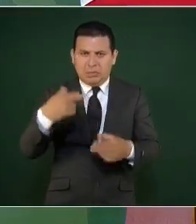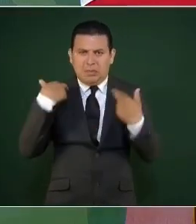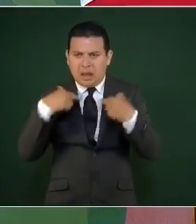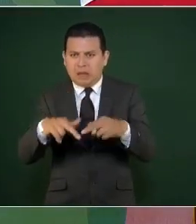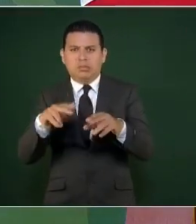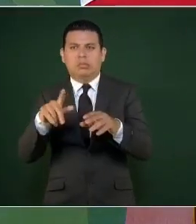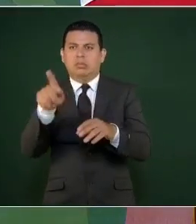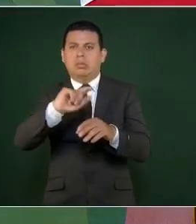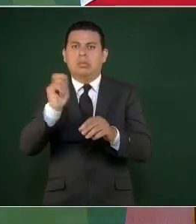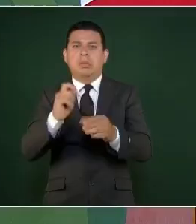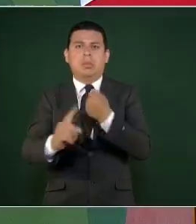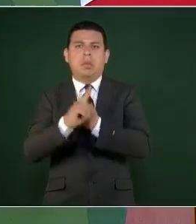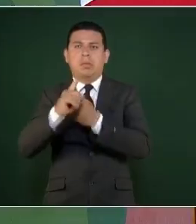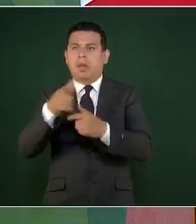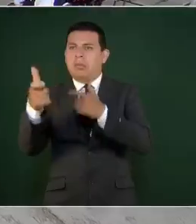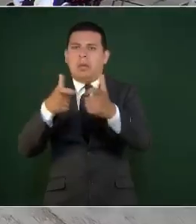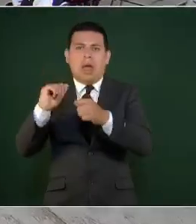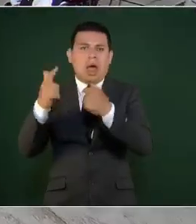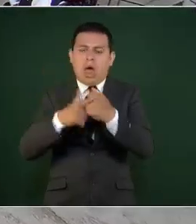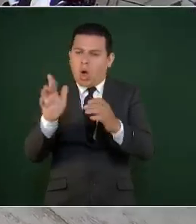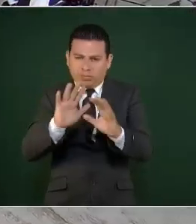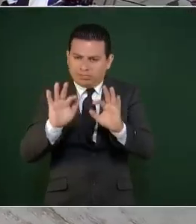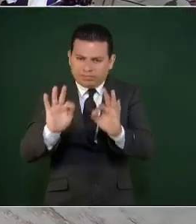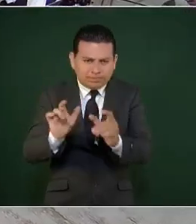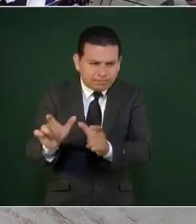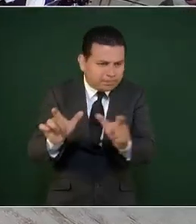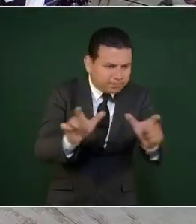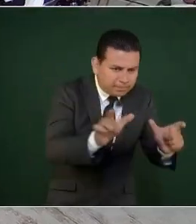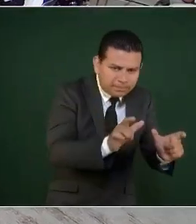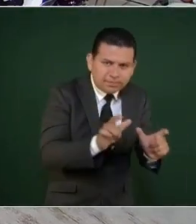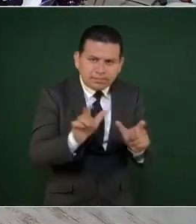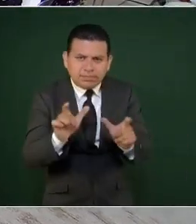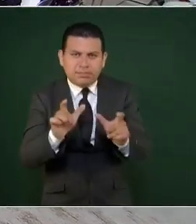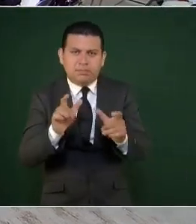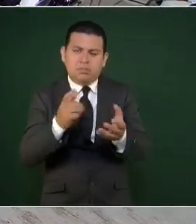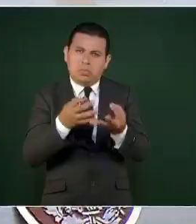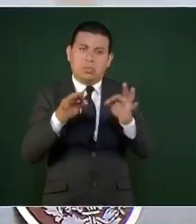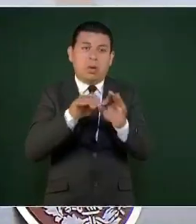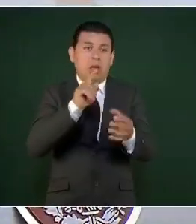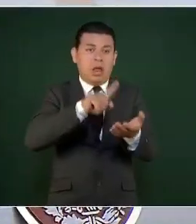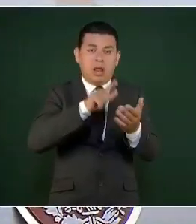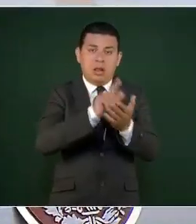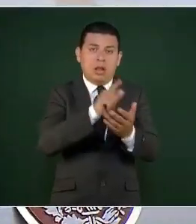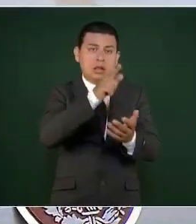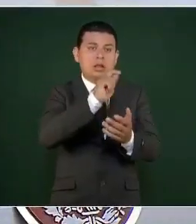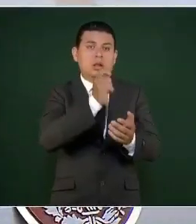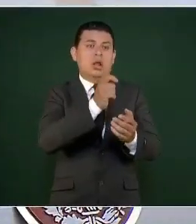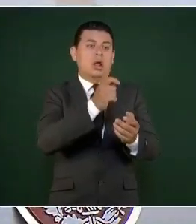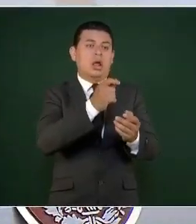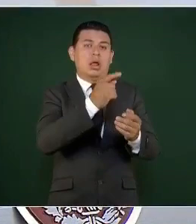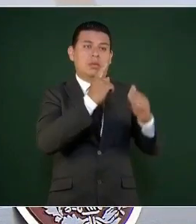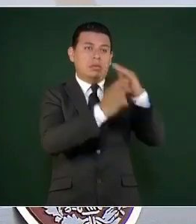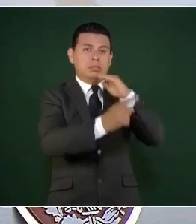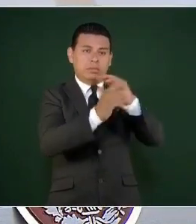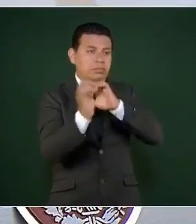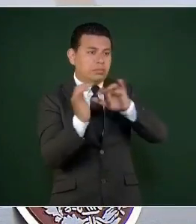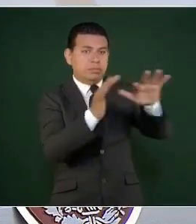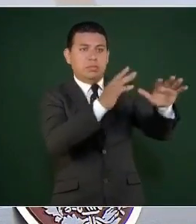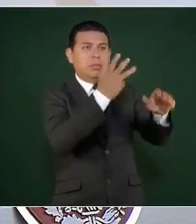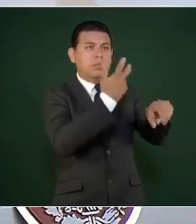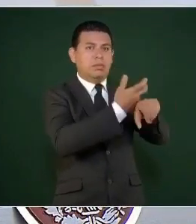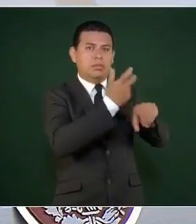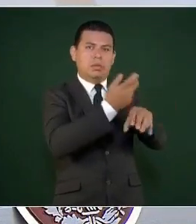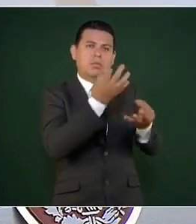que algo fundamental, y con esto cierro, esta ley es profundamente inconstitucional, porque el tema migratorio en Estados Unidos